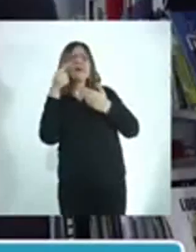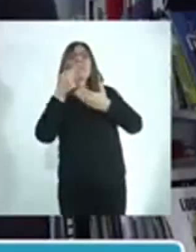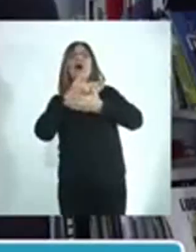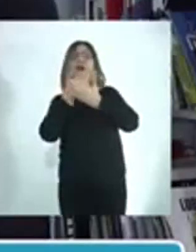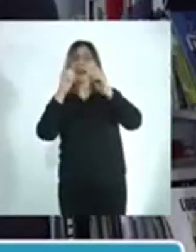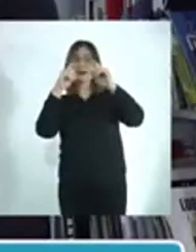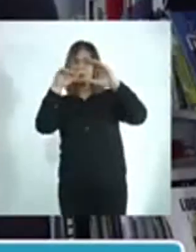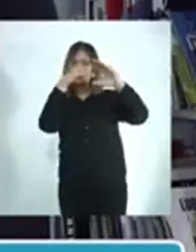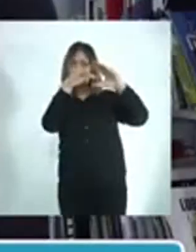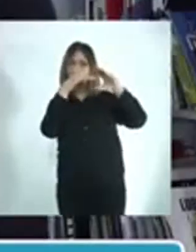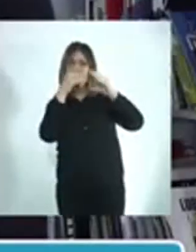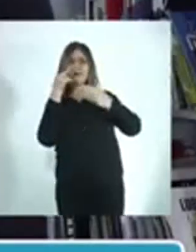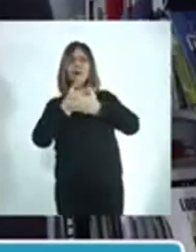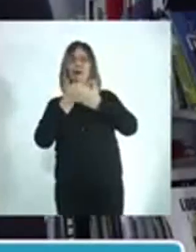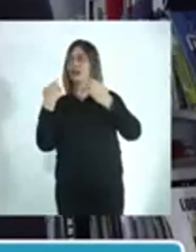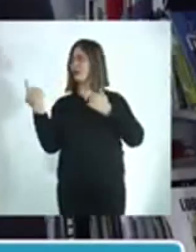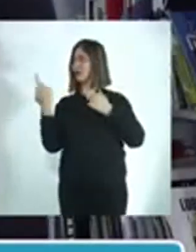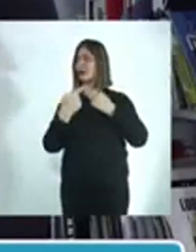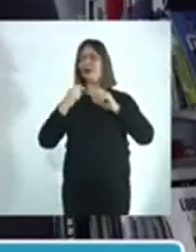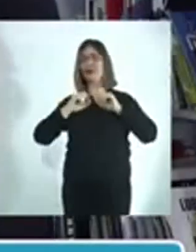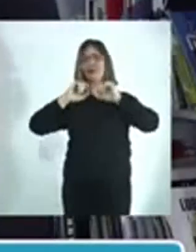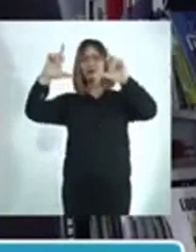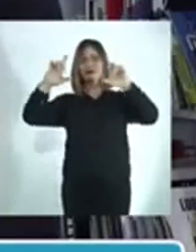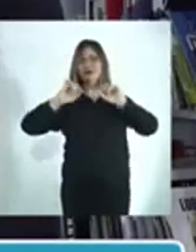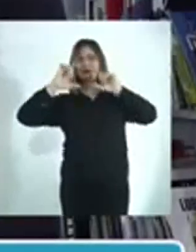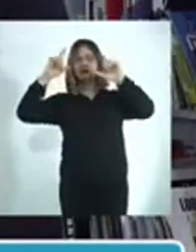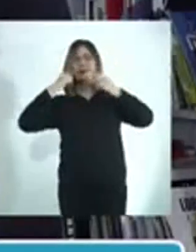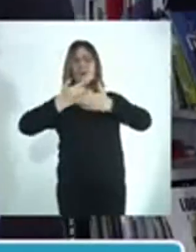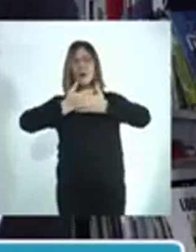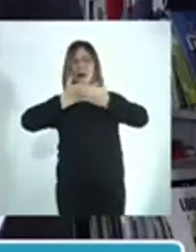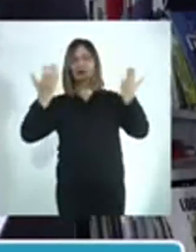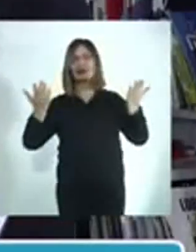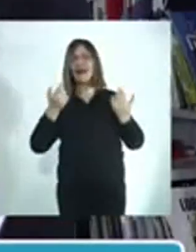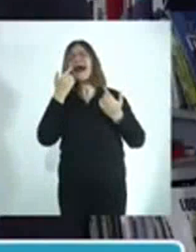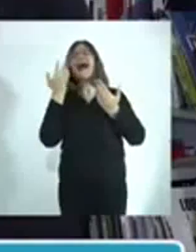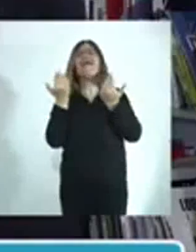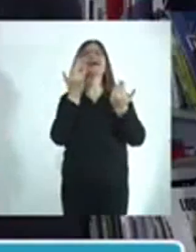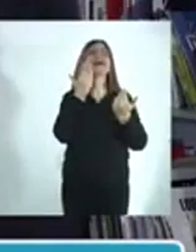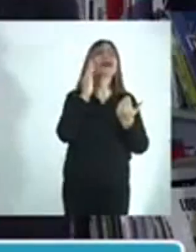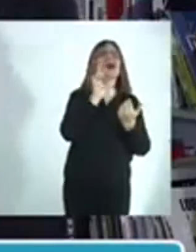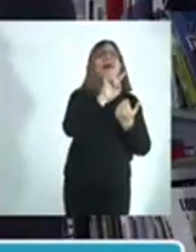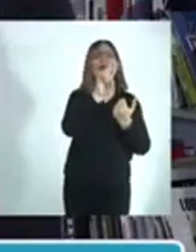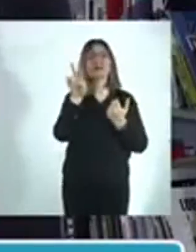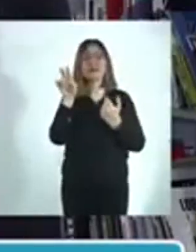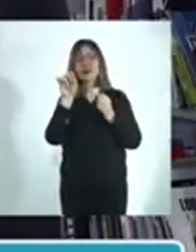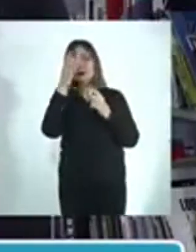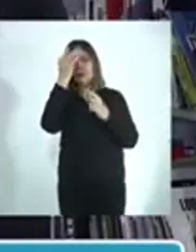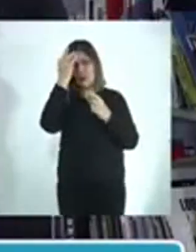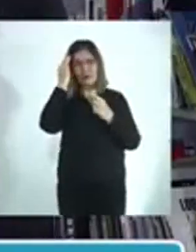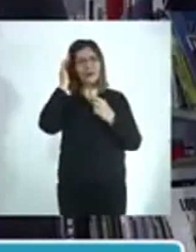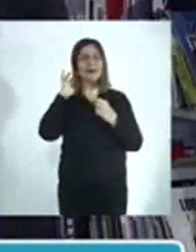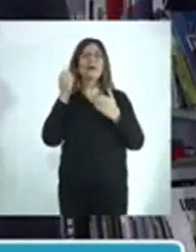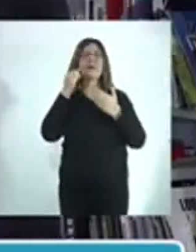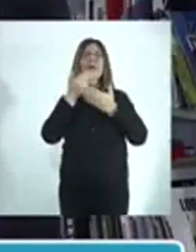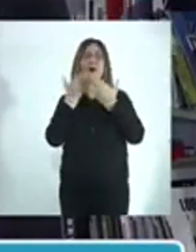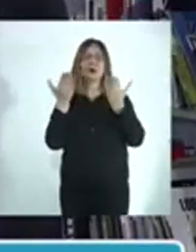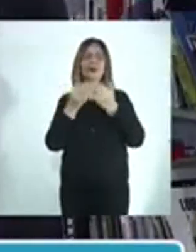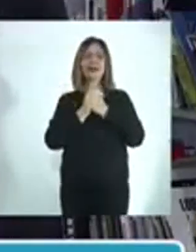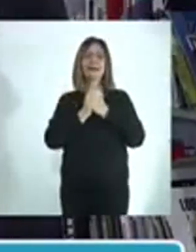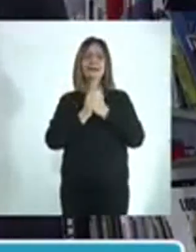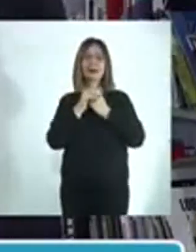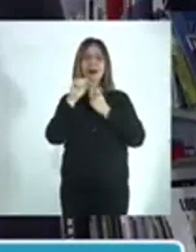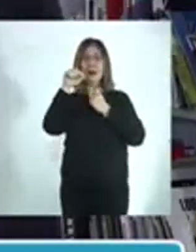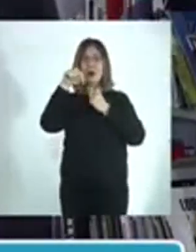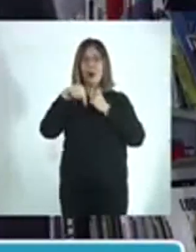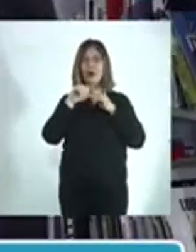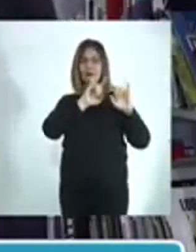jornada, así que va a ser un enorme placer estar en contacto con ustedes y conocer y verlo también a través de las diferentes plataformas digitales. Claro, ya estamos